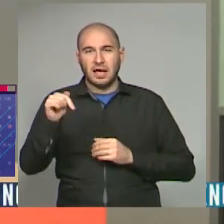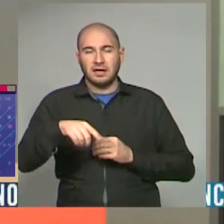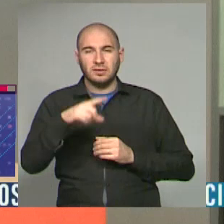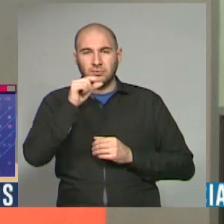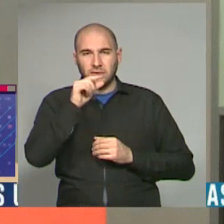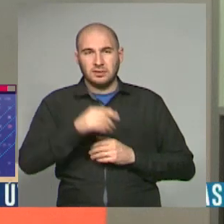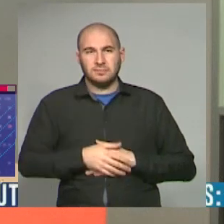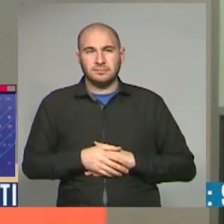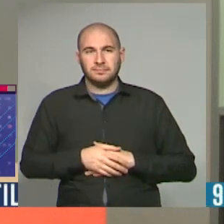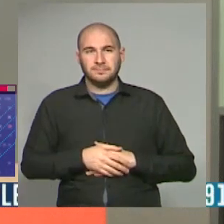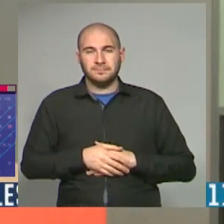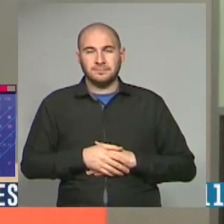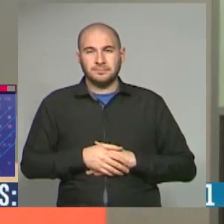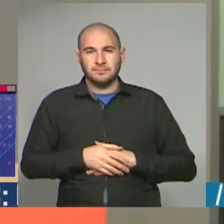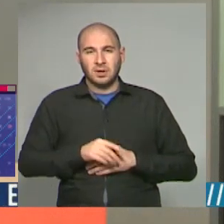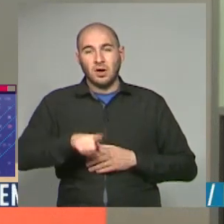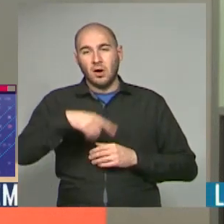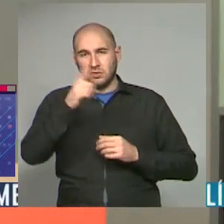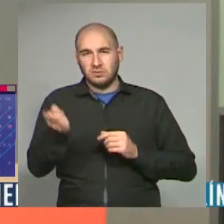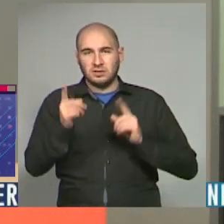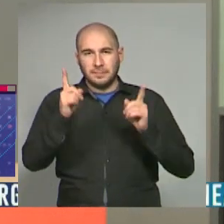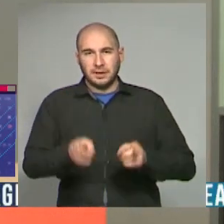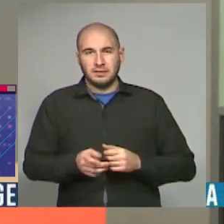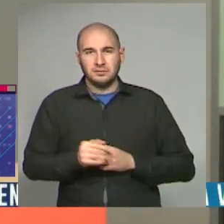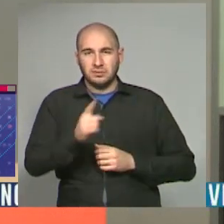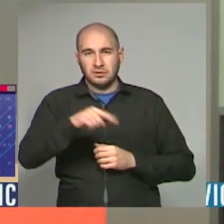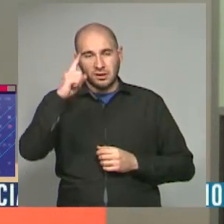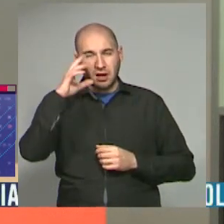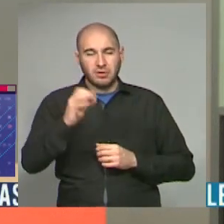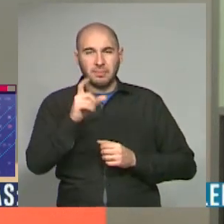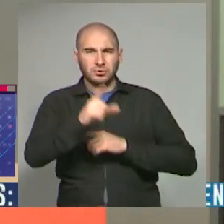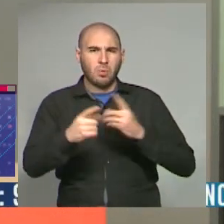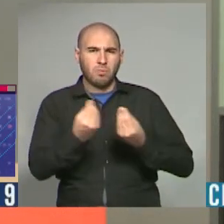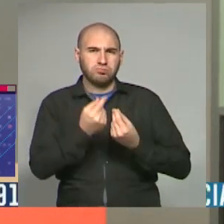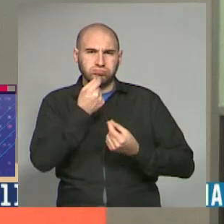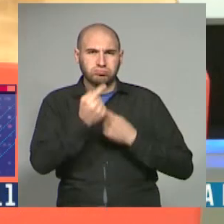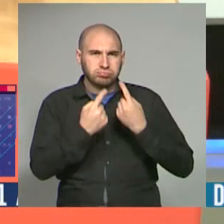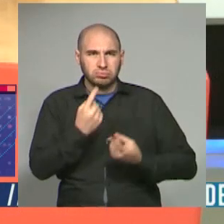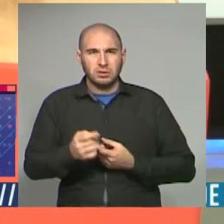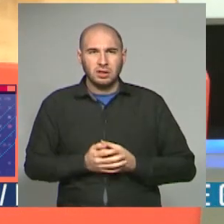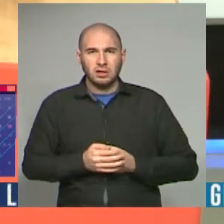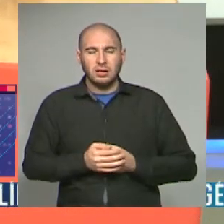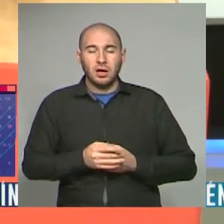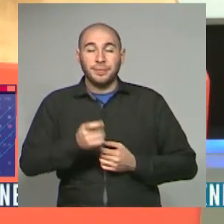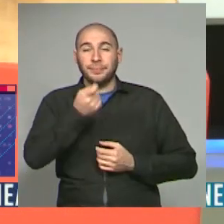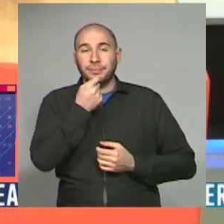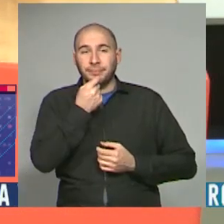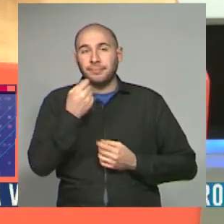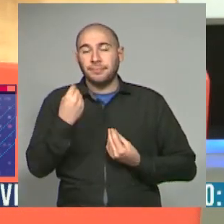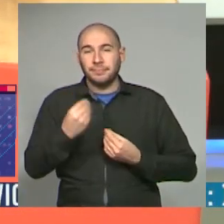su cuenta de Twitter. Y otra cosita más para tener en cuenta. Muchos se preguntarán, Santiago, ¿cómo está, por